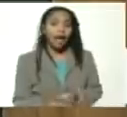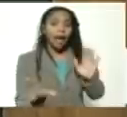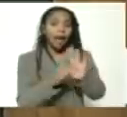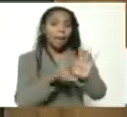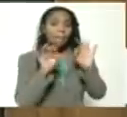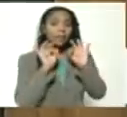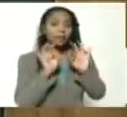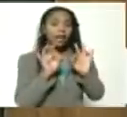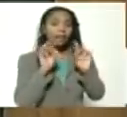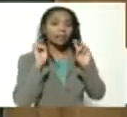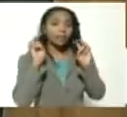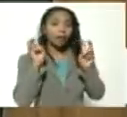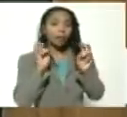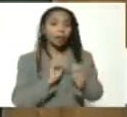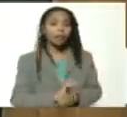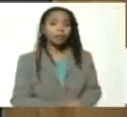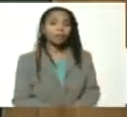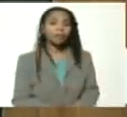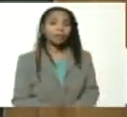de la materia.